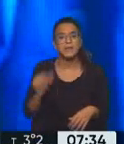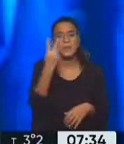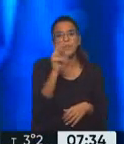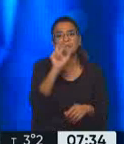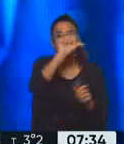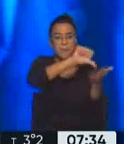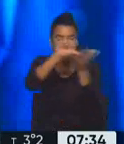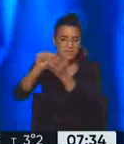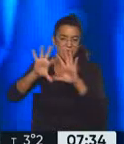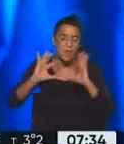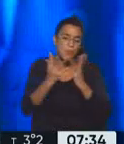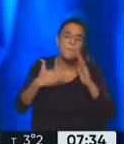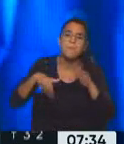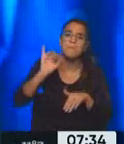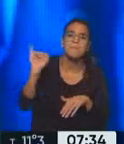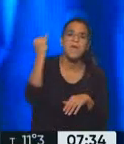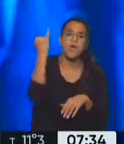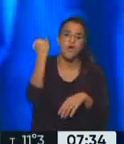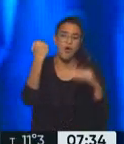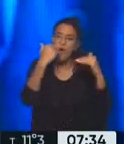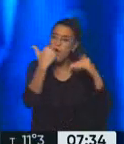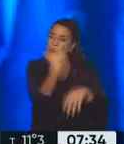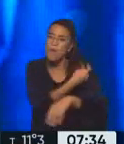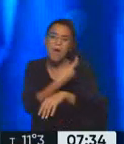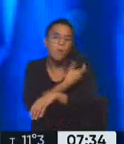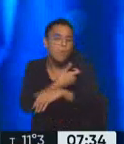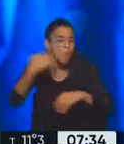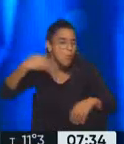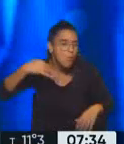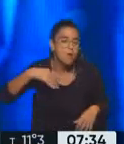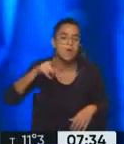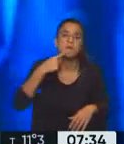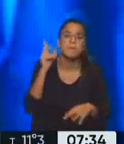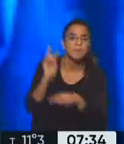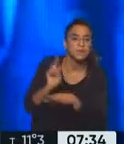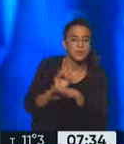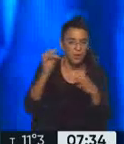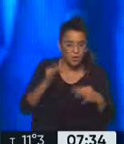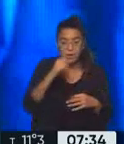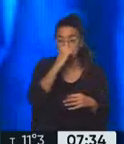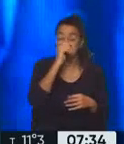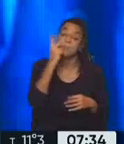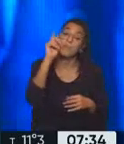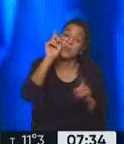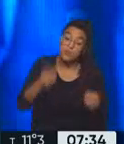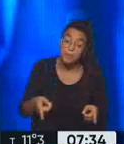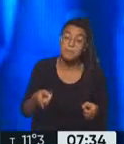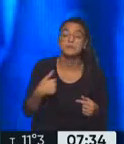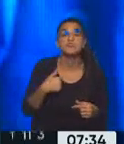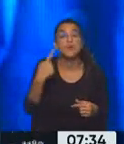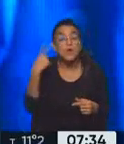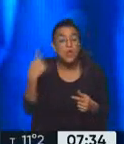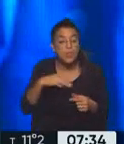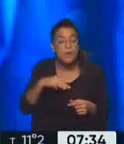países del mundo con mejores niveles de vacunación entonces esto es algo muy protector sin embargo también creo que hay que volver a